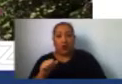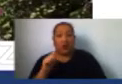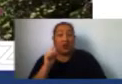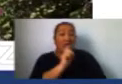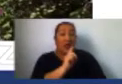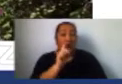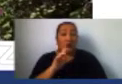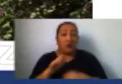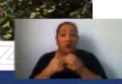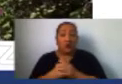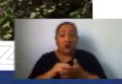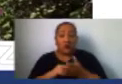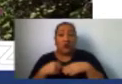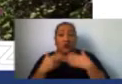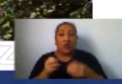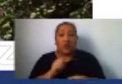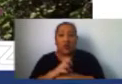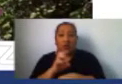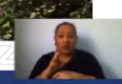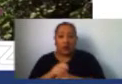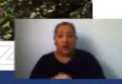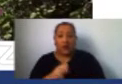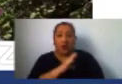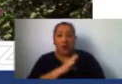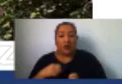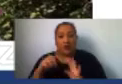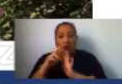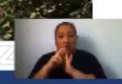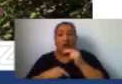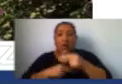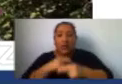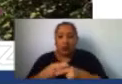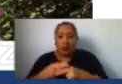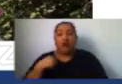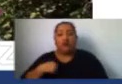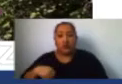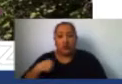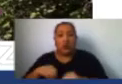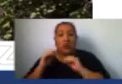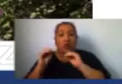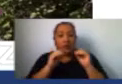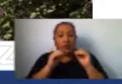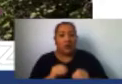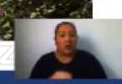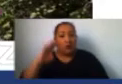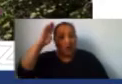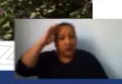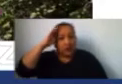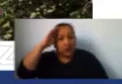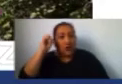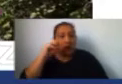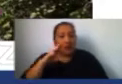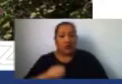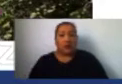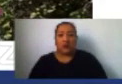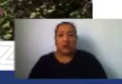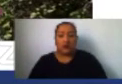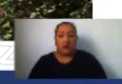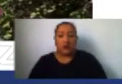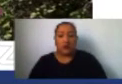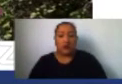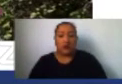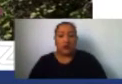ha emitido recomendaciones al gobierno regional, a los municipios, a la PNP, a las subprefecturas, para que